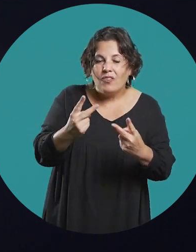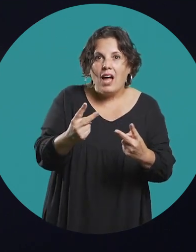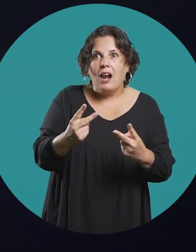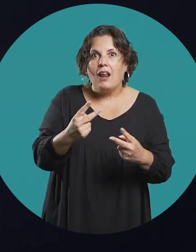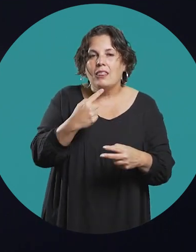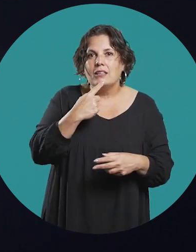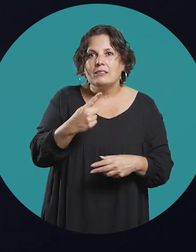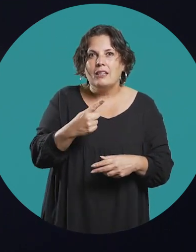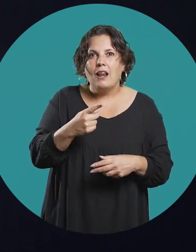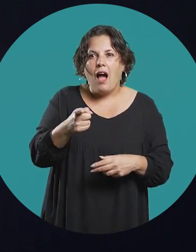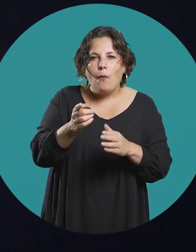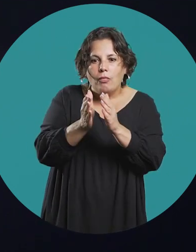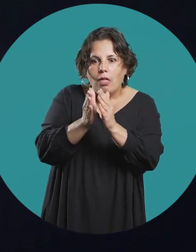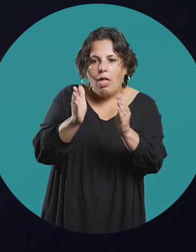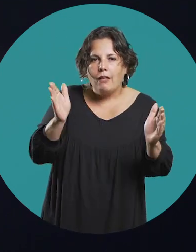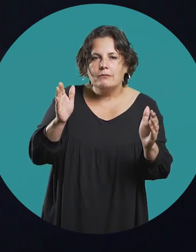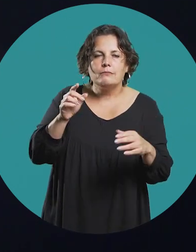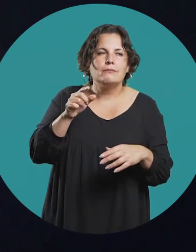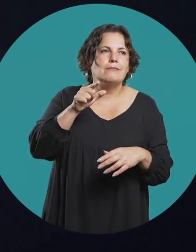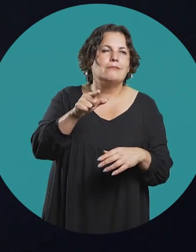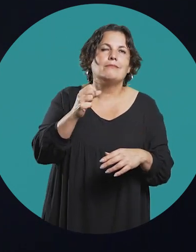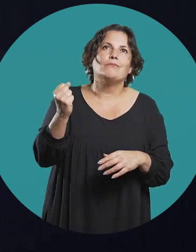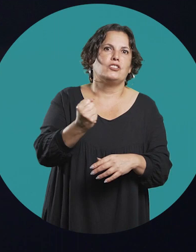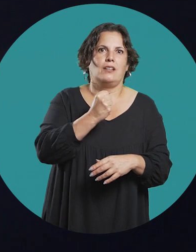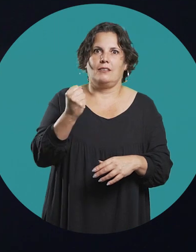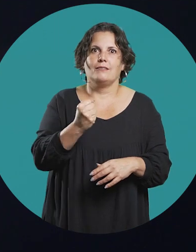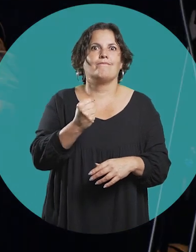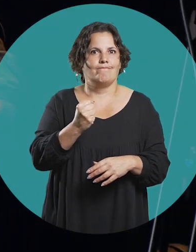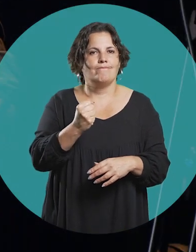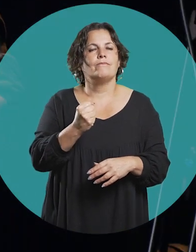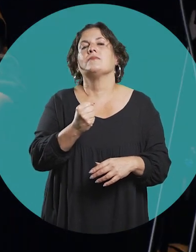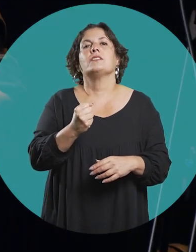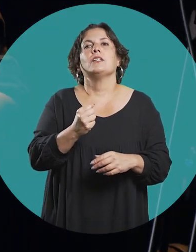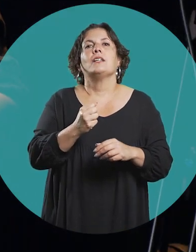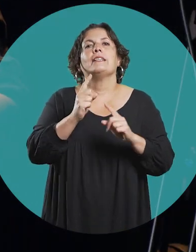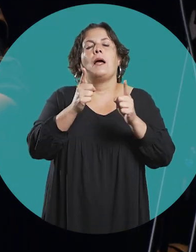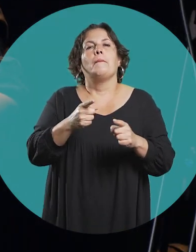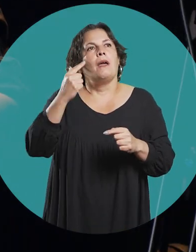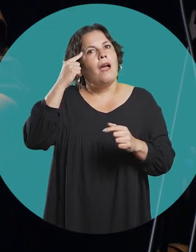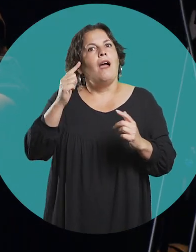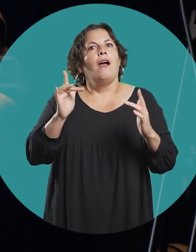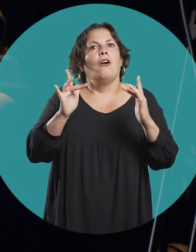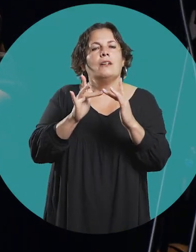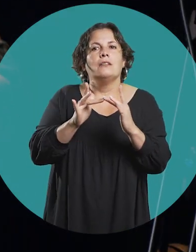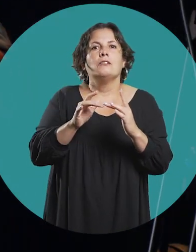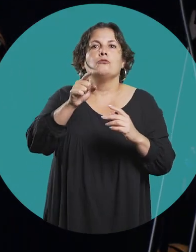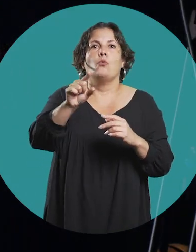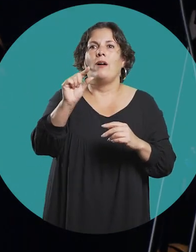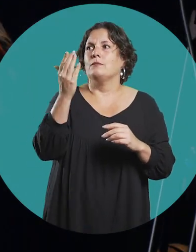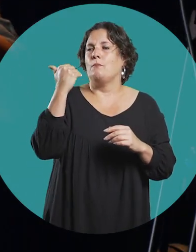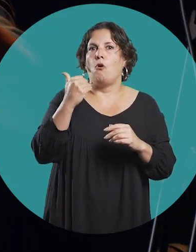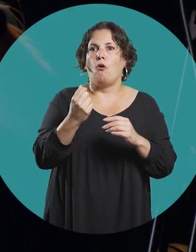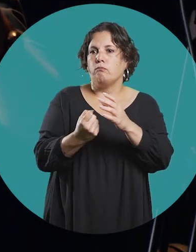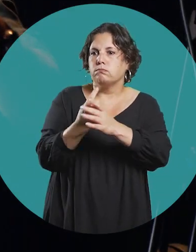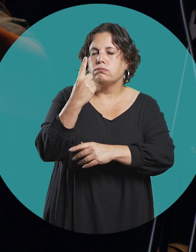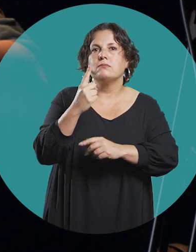decir, esos primeros años son tan importantes, ¿no? No pude dejar de conectar también tu obra más reciente,